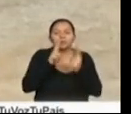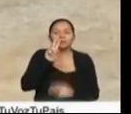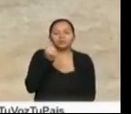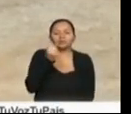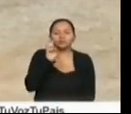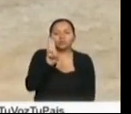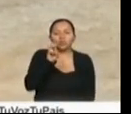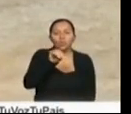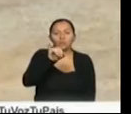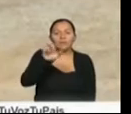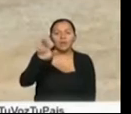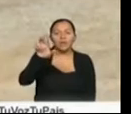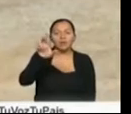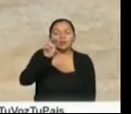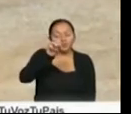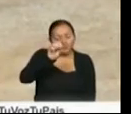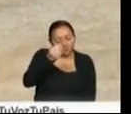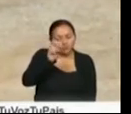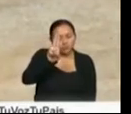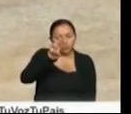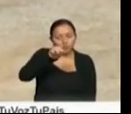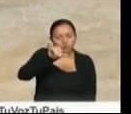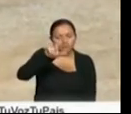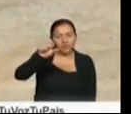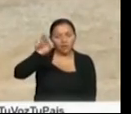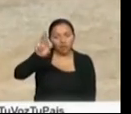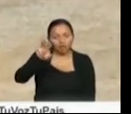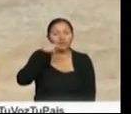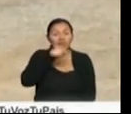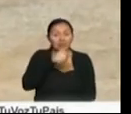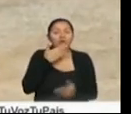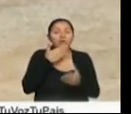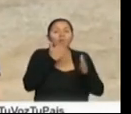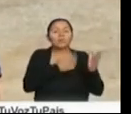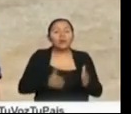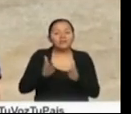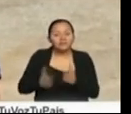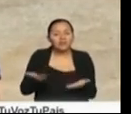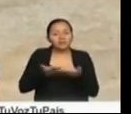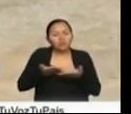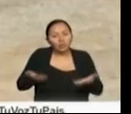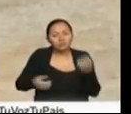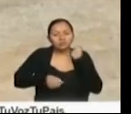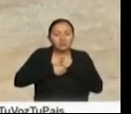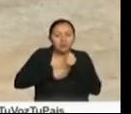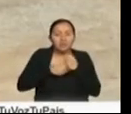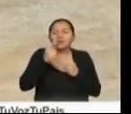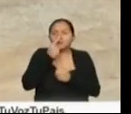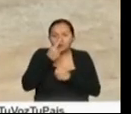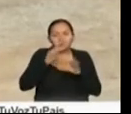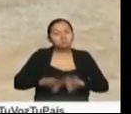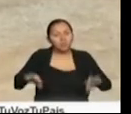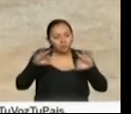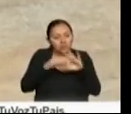la planificación el manejo los recursos que ellos tienen son realmente interesantes para